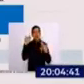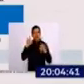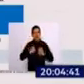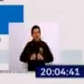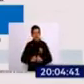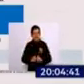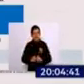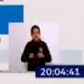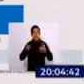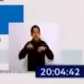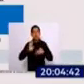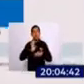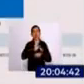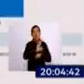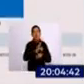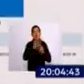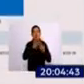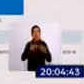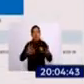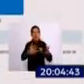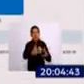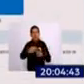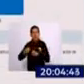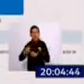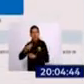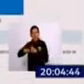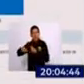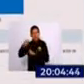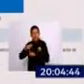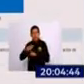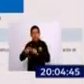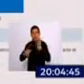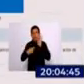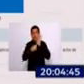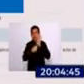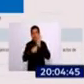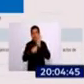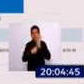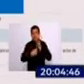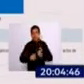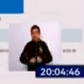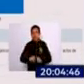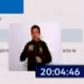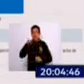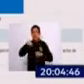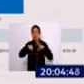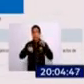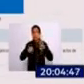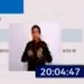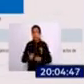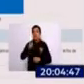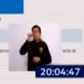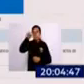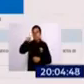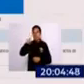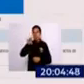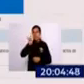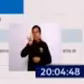política del país y con la pérdida de sus bienes según lo dispuesto? Por el sí,